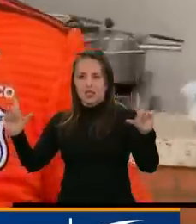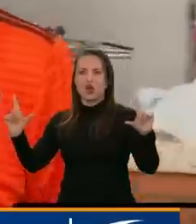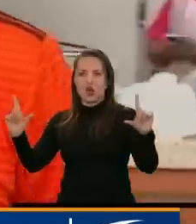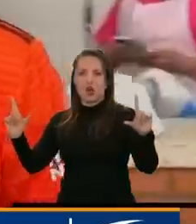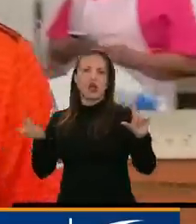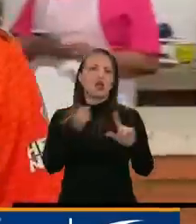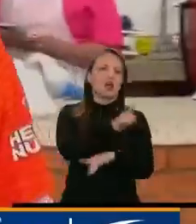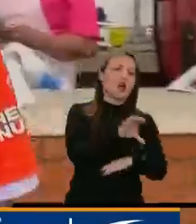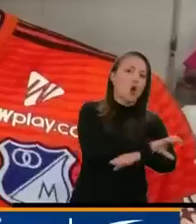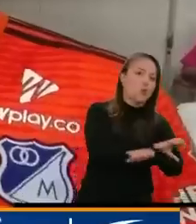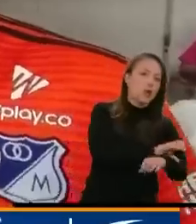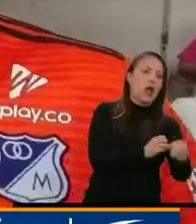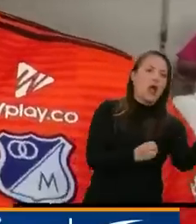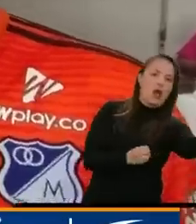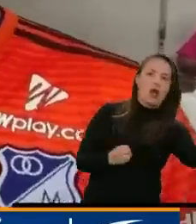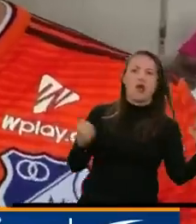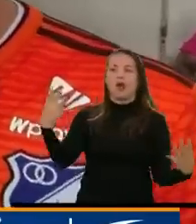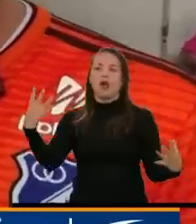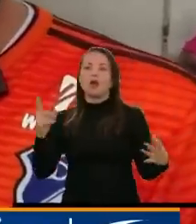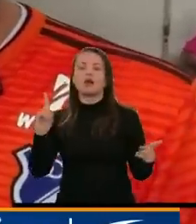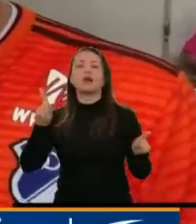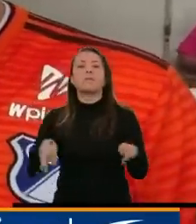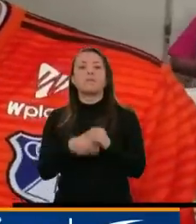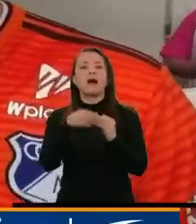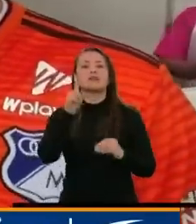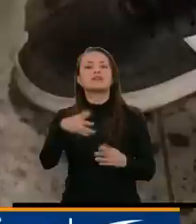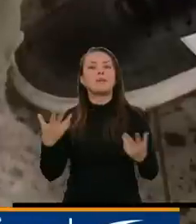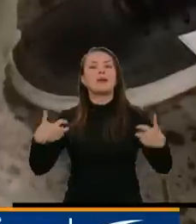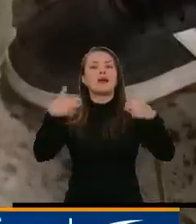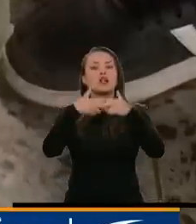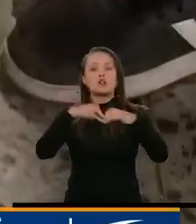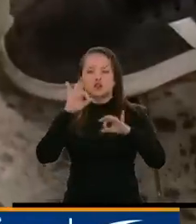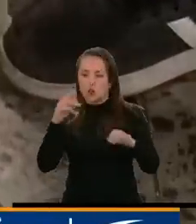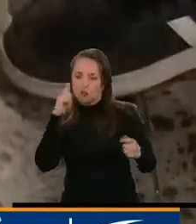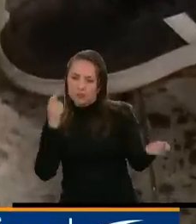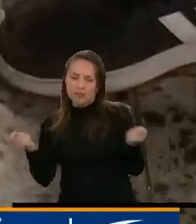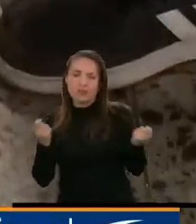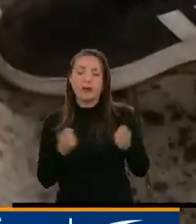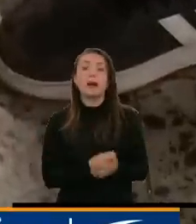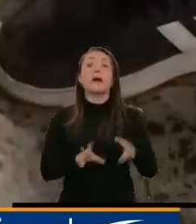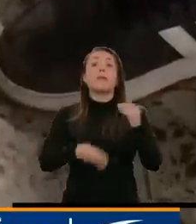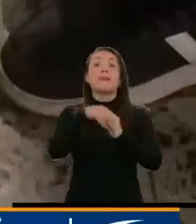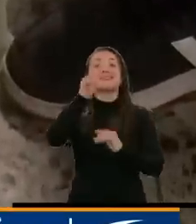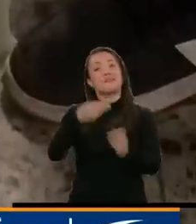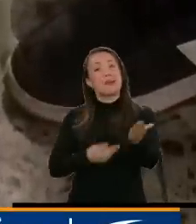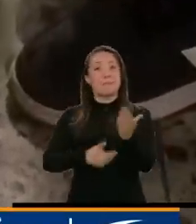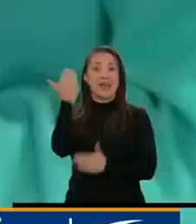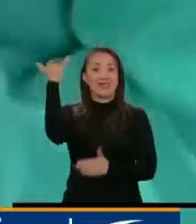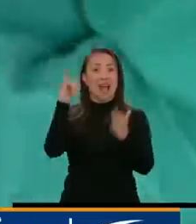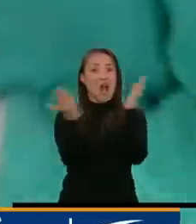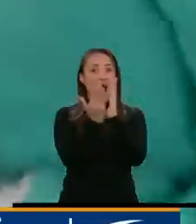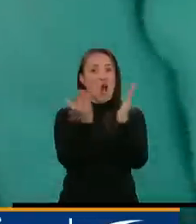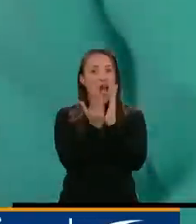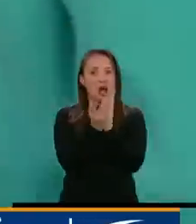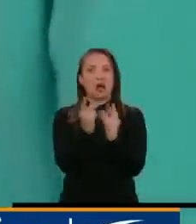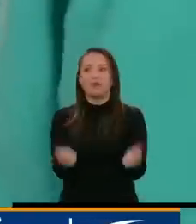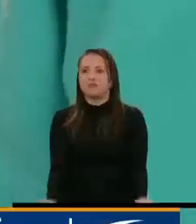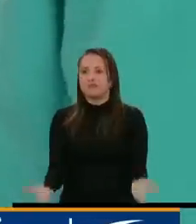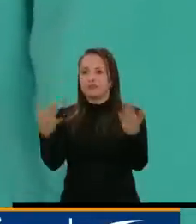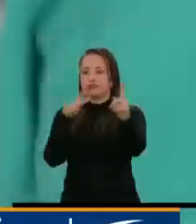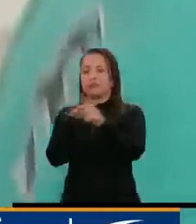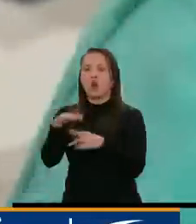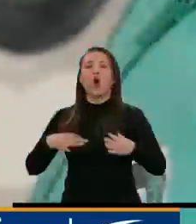computador prendido, que tengamos de pronto la energía eléctrica. Asimismo, el inicio de la temporada escolar incrementó los precios de los